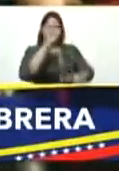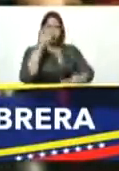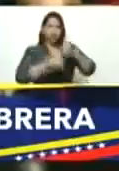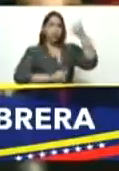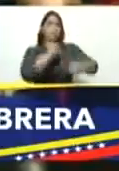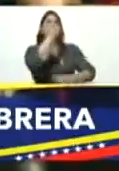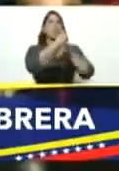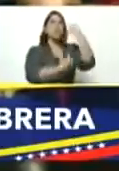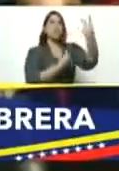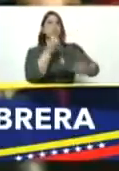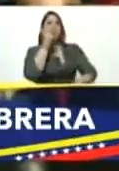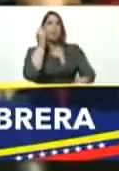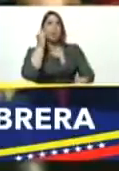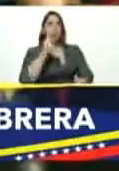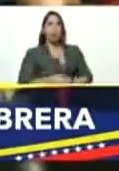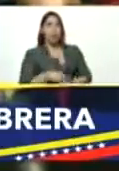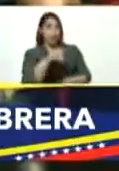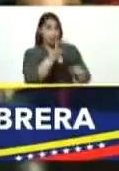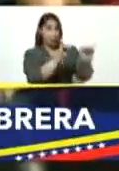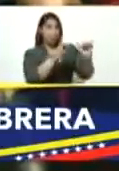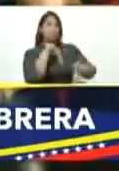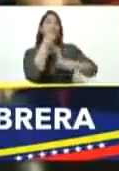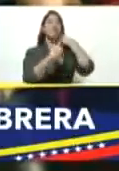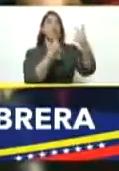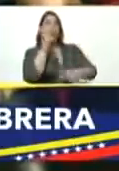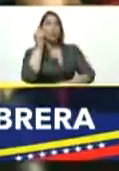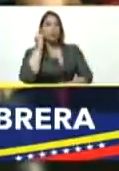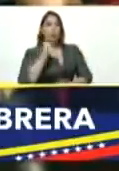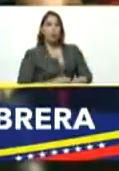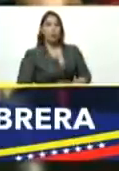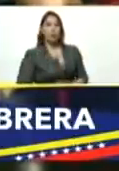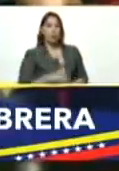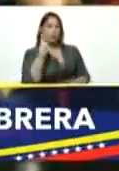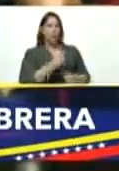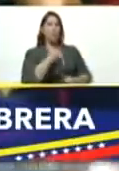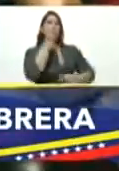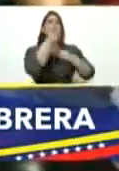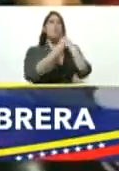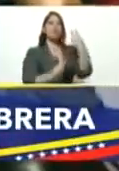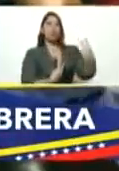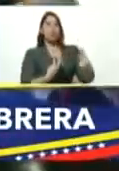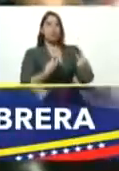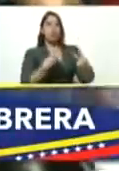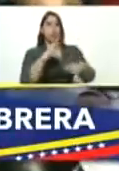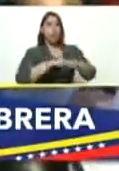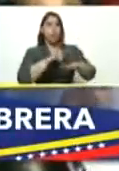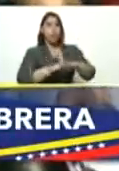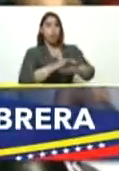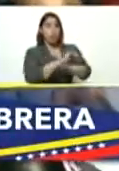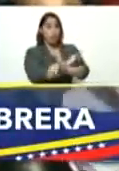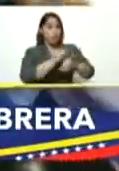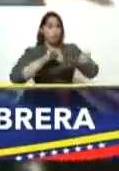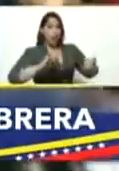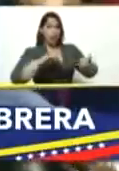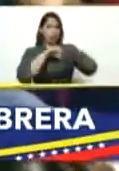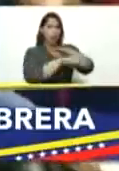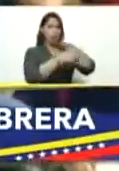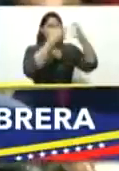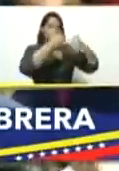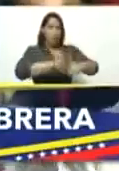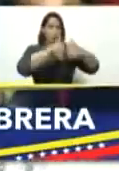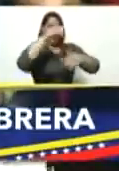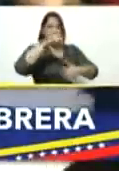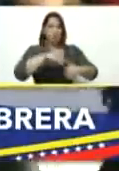pero eso delegado más que delegado a que hacer vocero porque ya en su fábrica en su